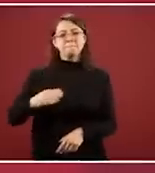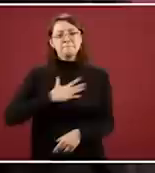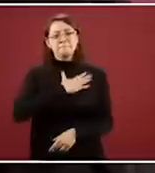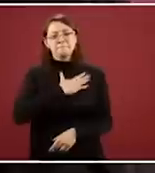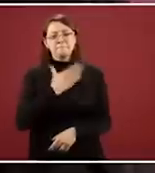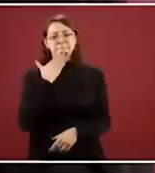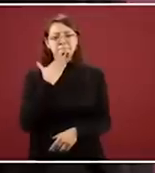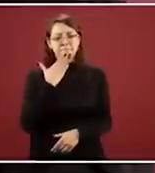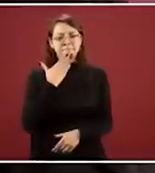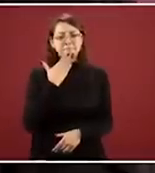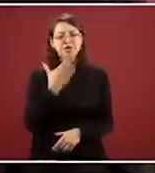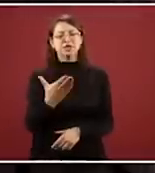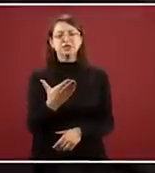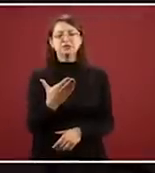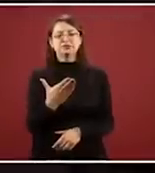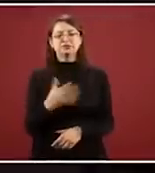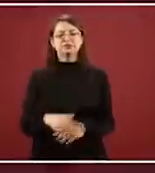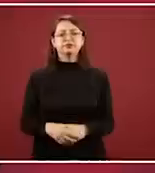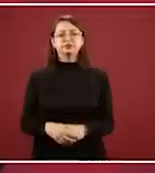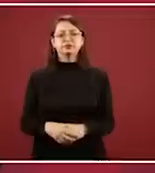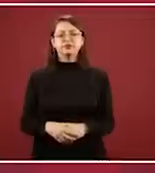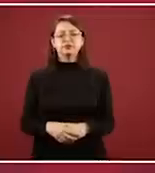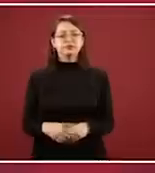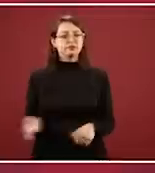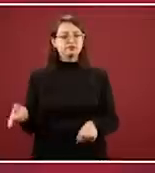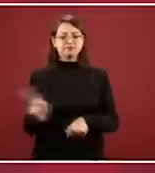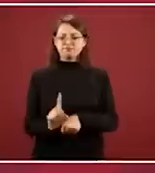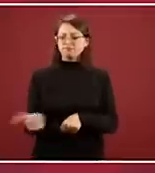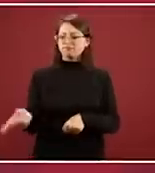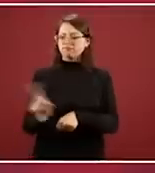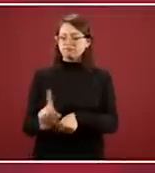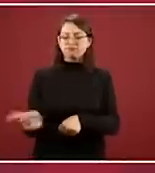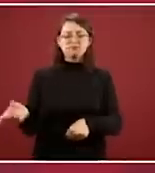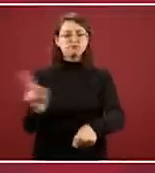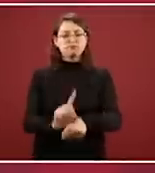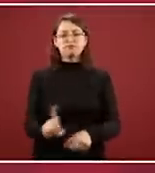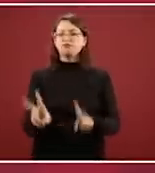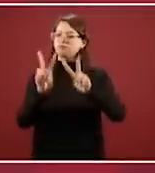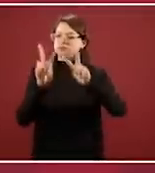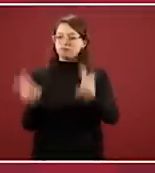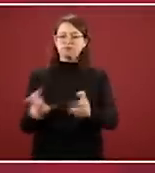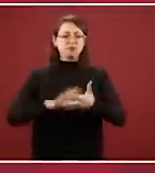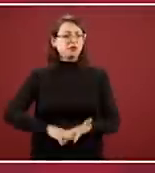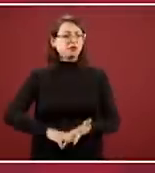Vamos a seguir dando atención todos los días al problema de la inseguridad y de la violencia.